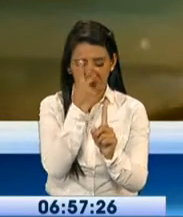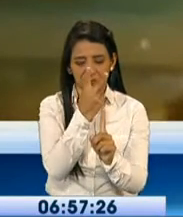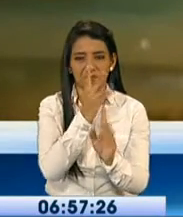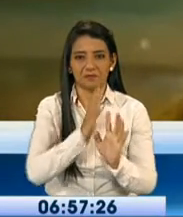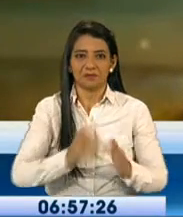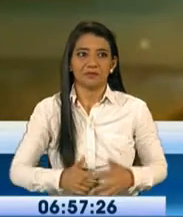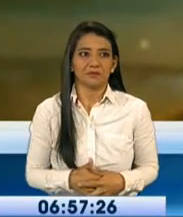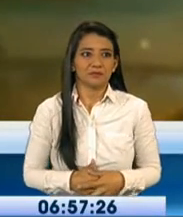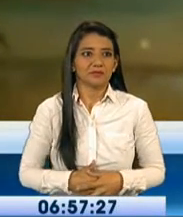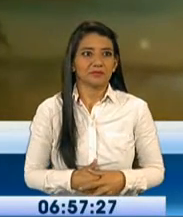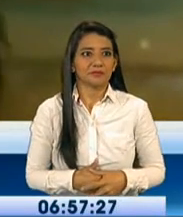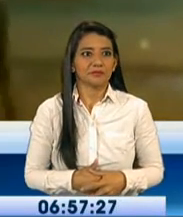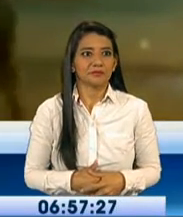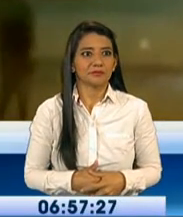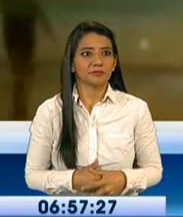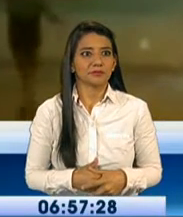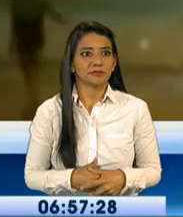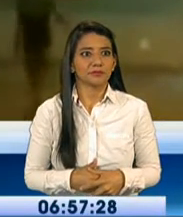lo imaginaban.